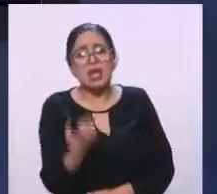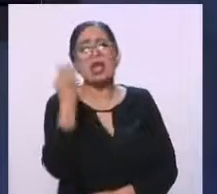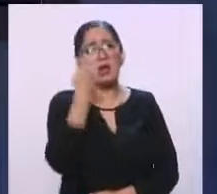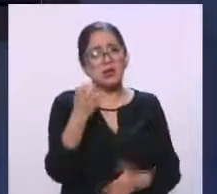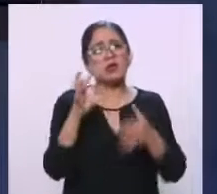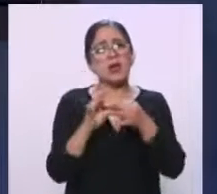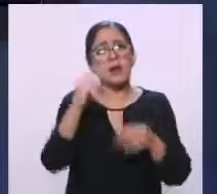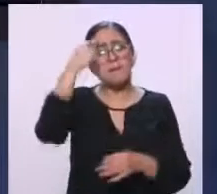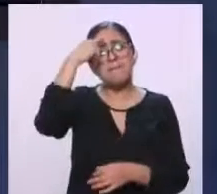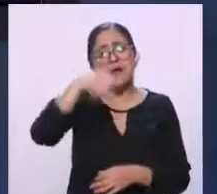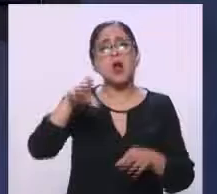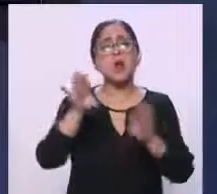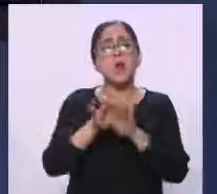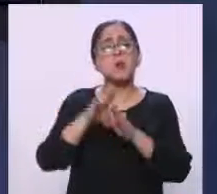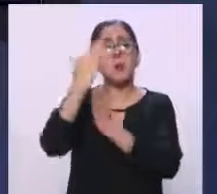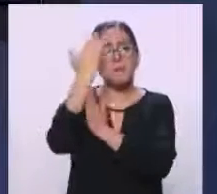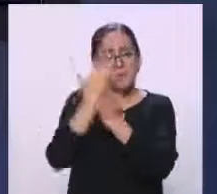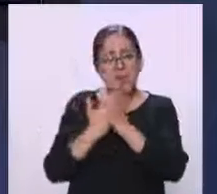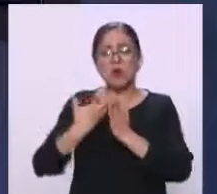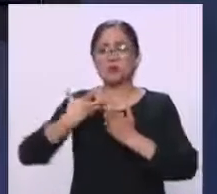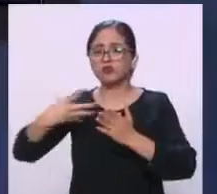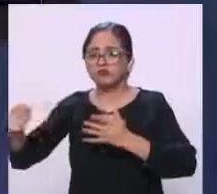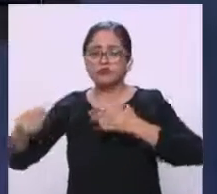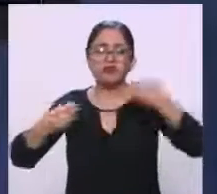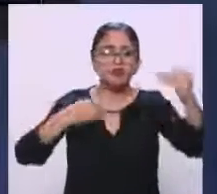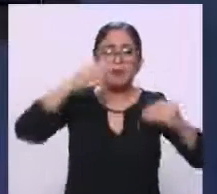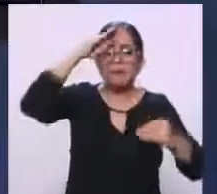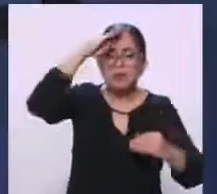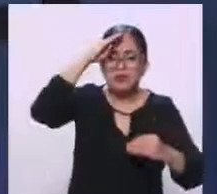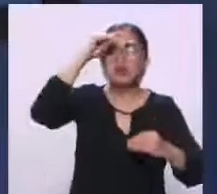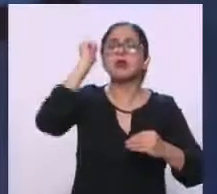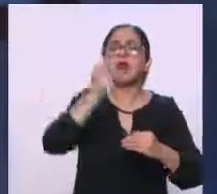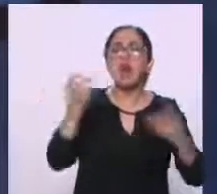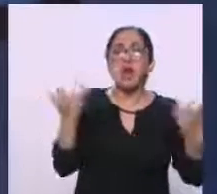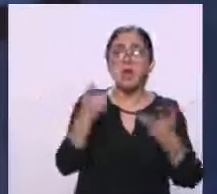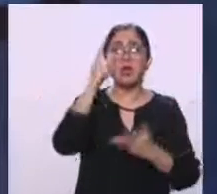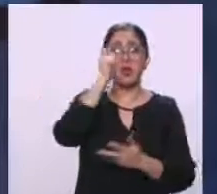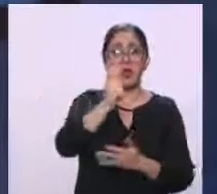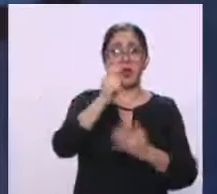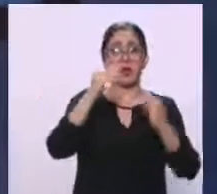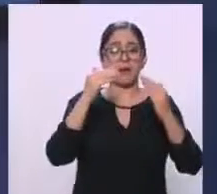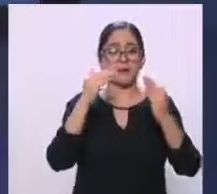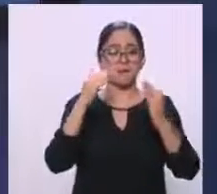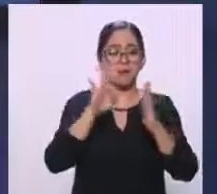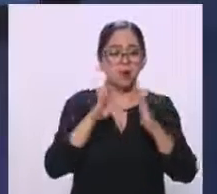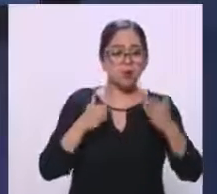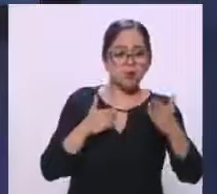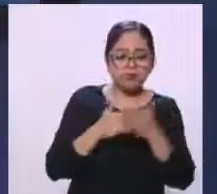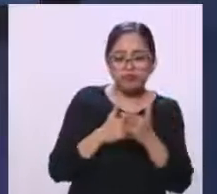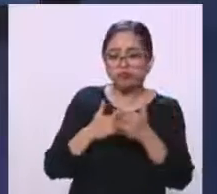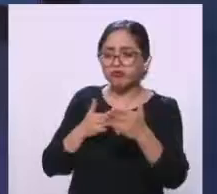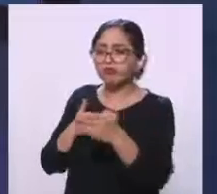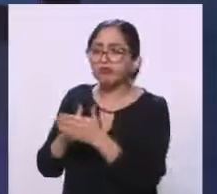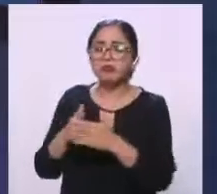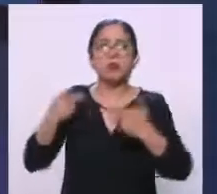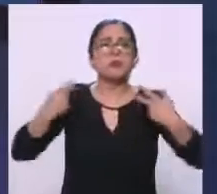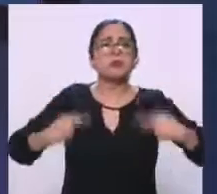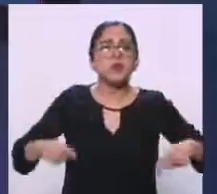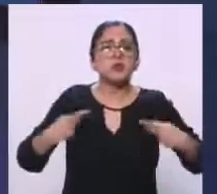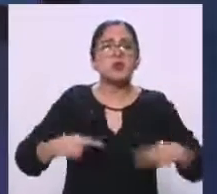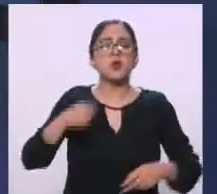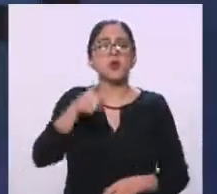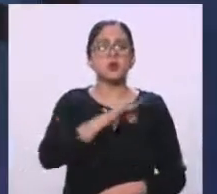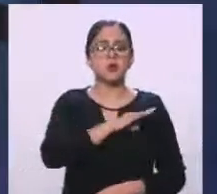La estrategia para combatir a la pandemia no debe de estar basada en poner barreras que enfrenten a las personas para poder protegerse a